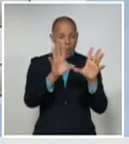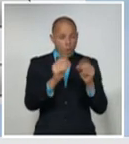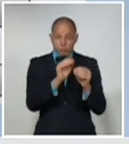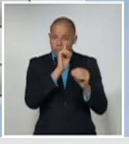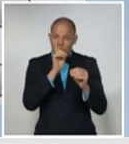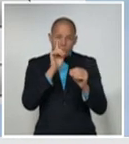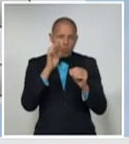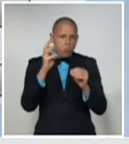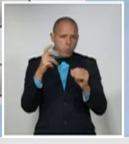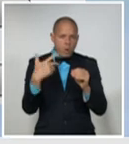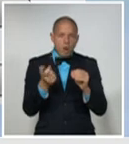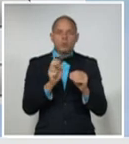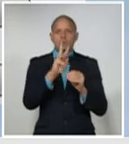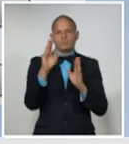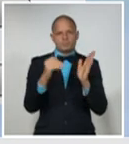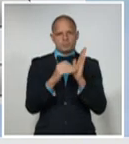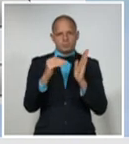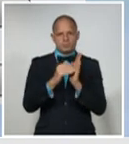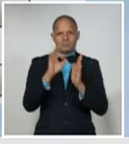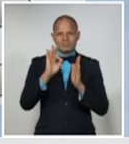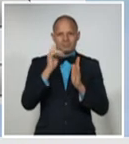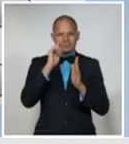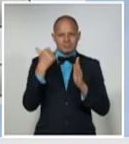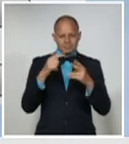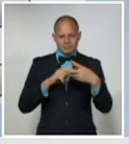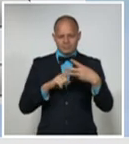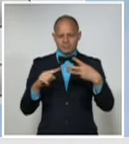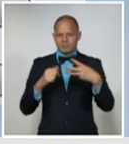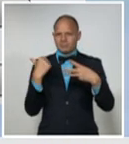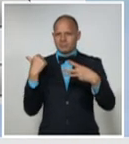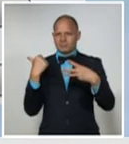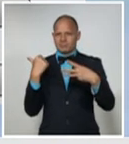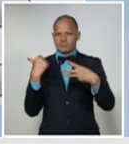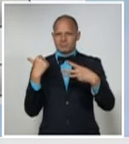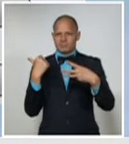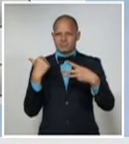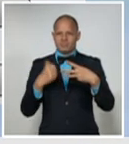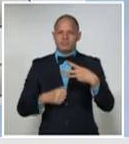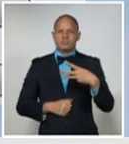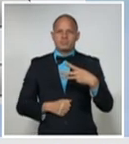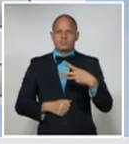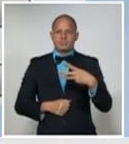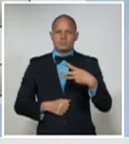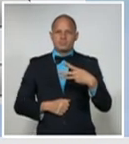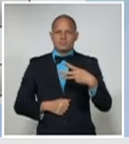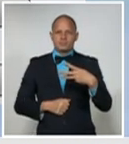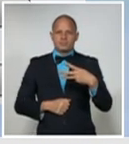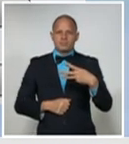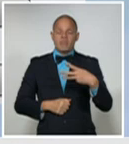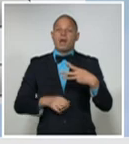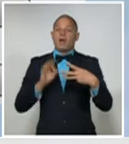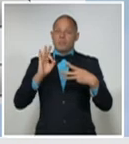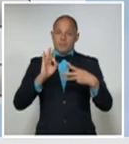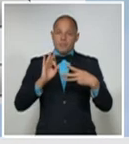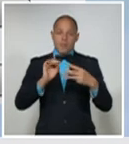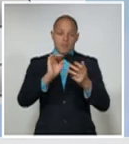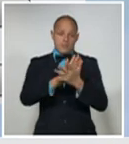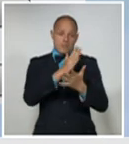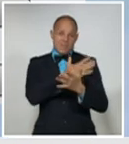2.904.058 muestras para el diagnóstico de la COVID-19 y ya se han diagnosticado